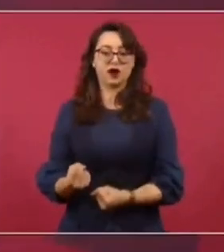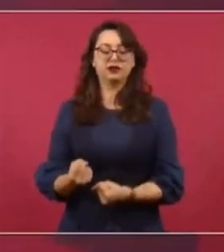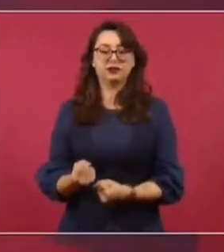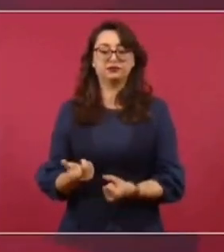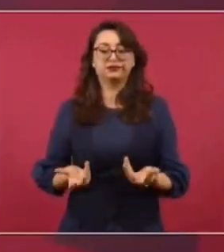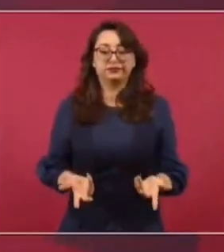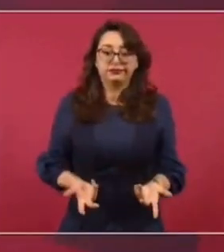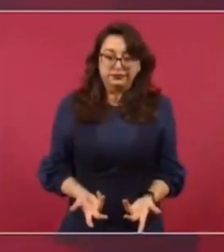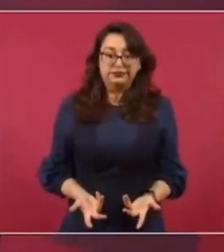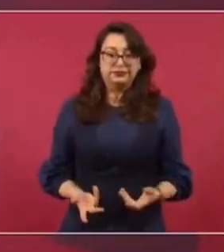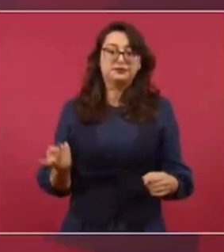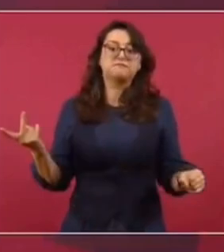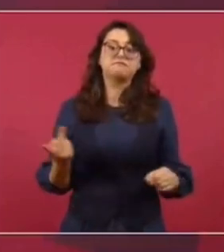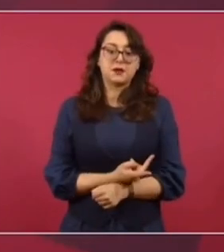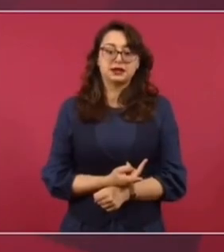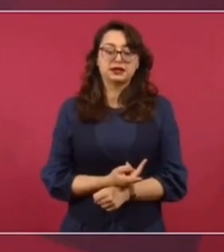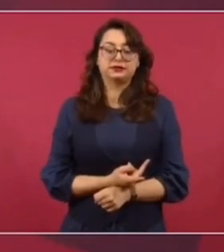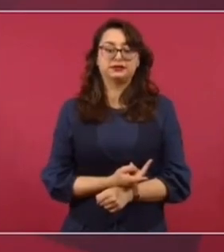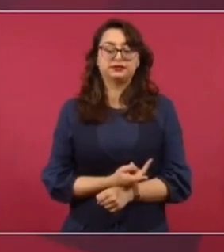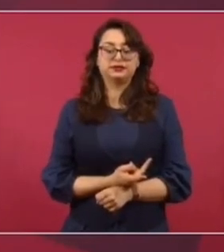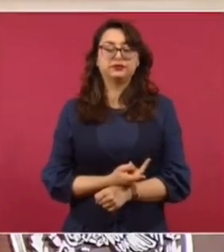Valero, todo,